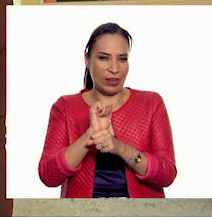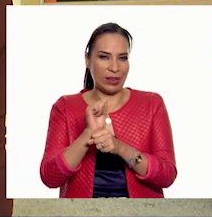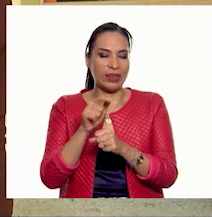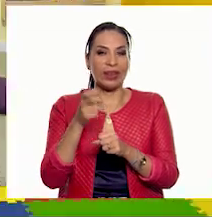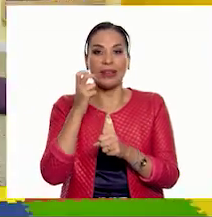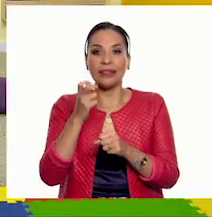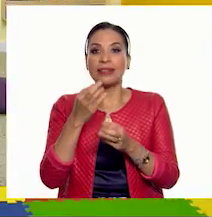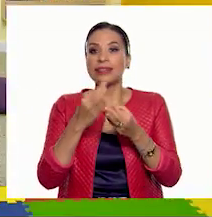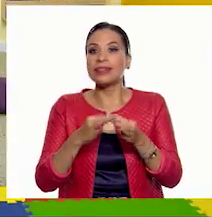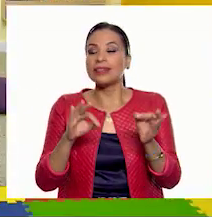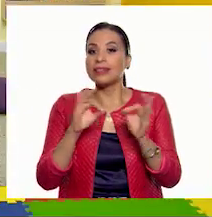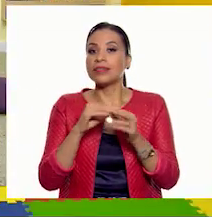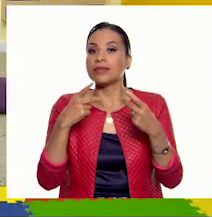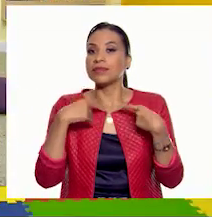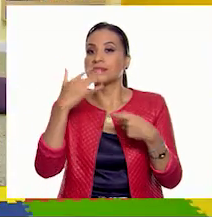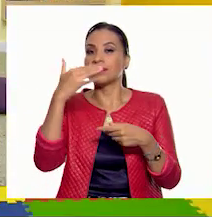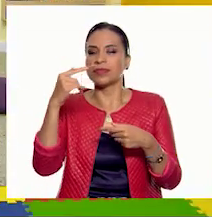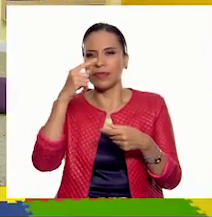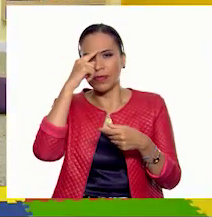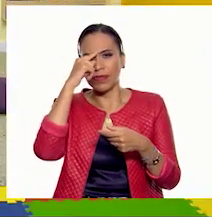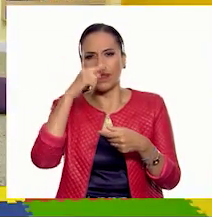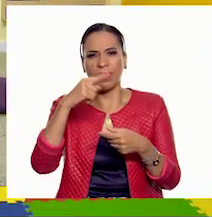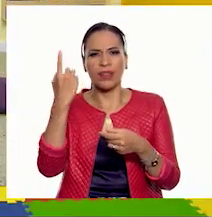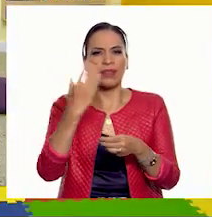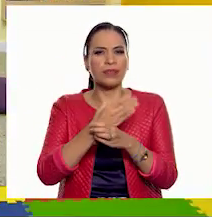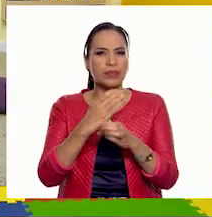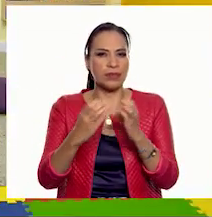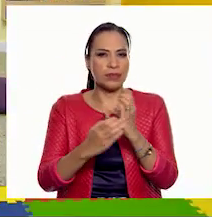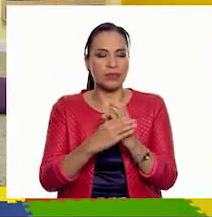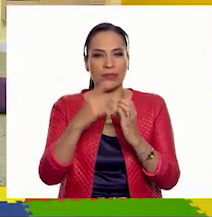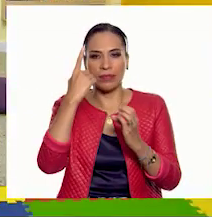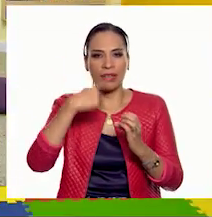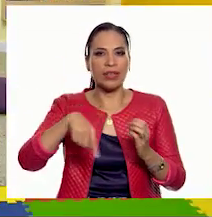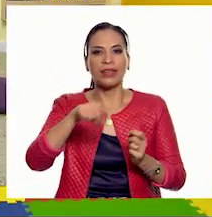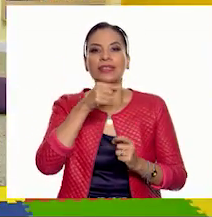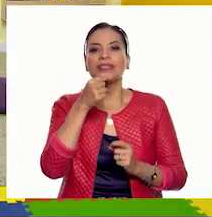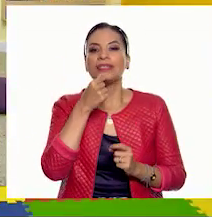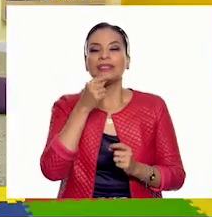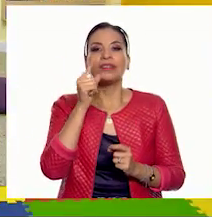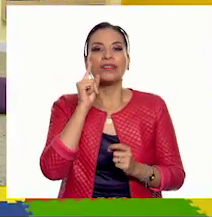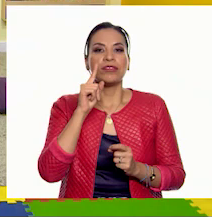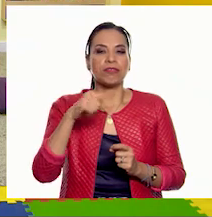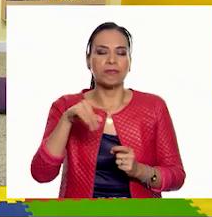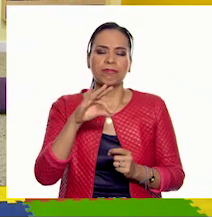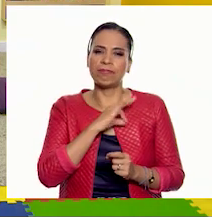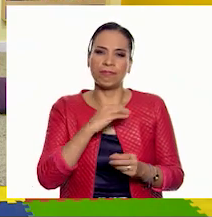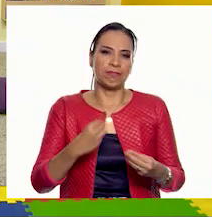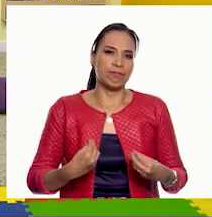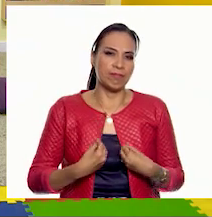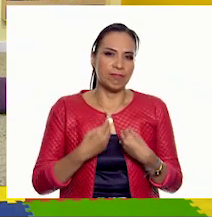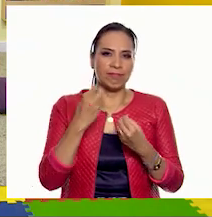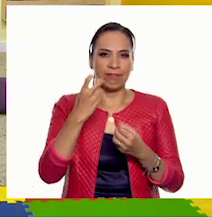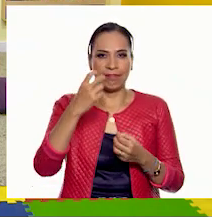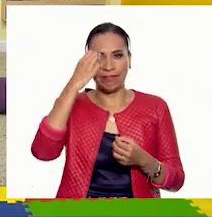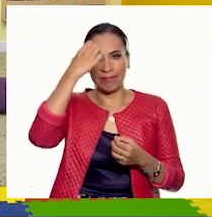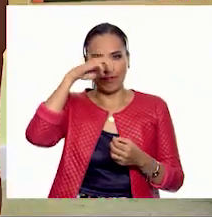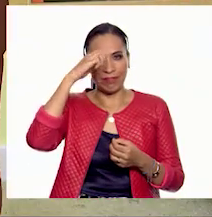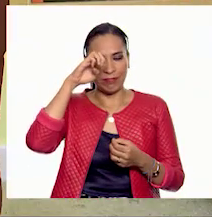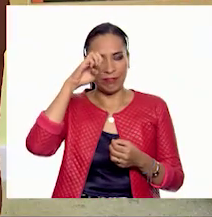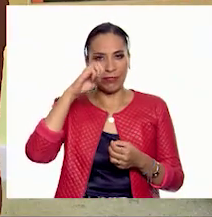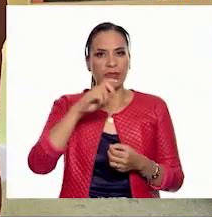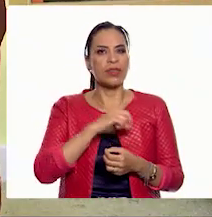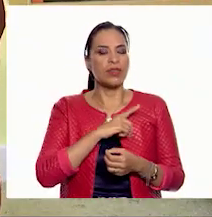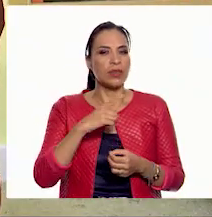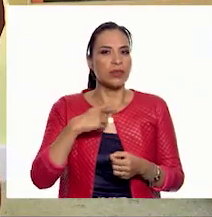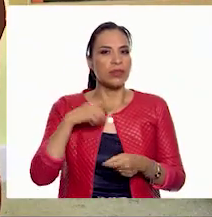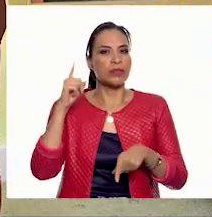Es importante que los adultos facilitemos las condiciones para que las niñas y los niños vivan esas experiencias.